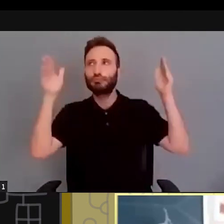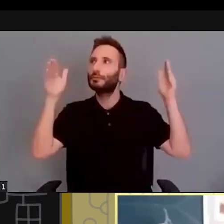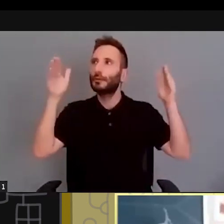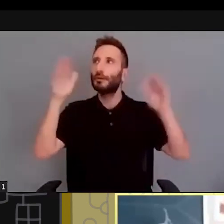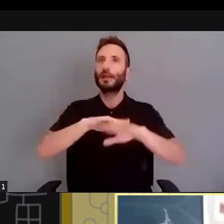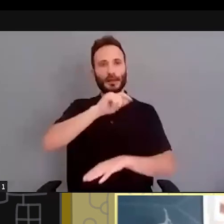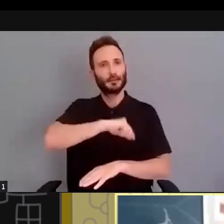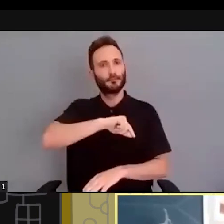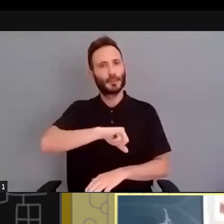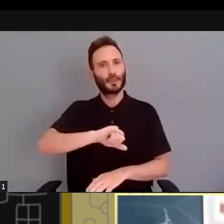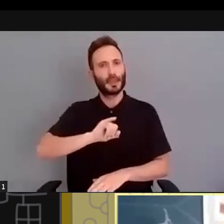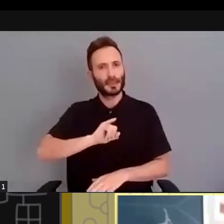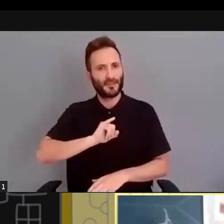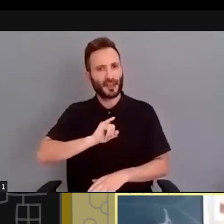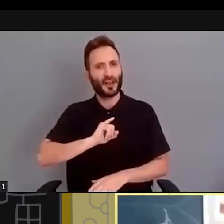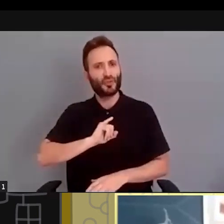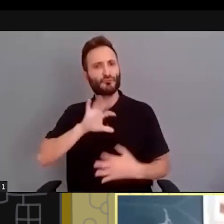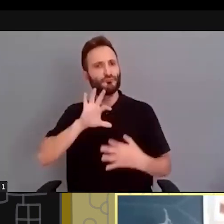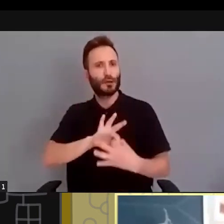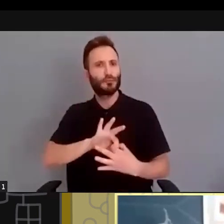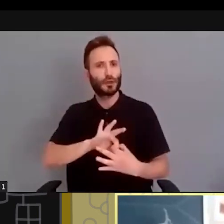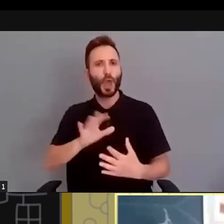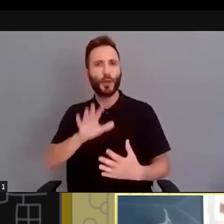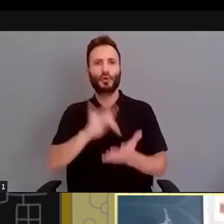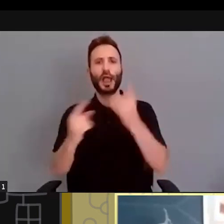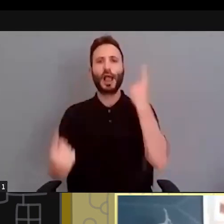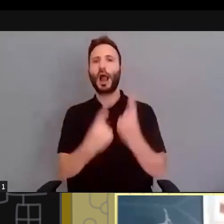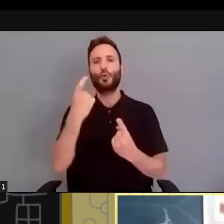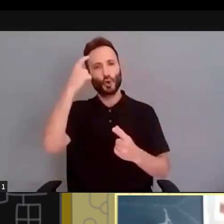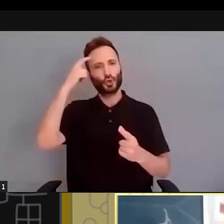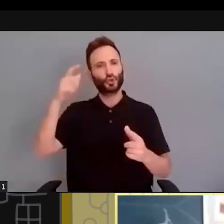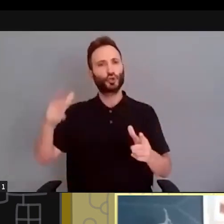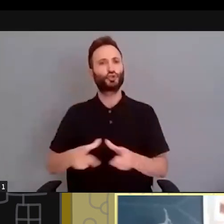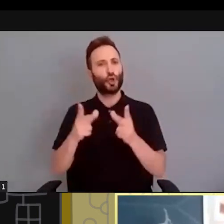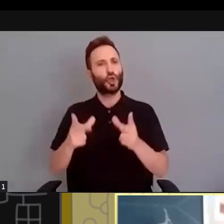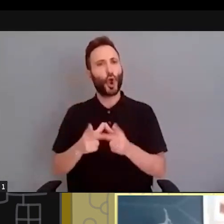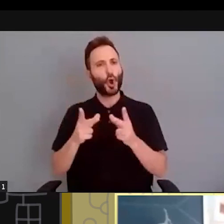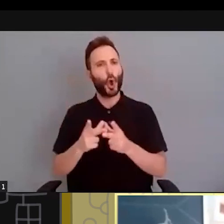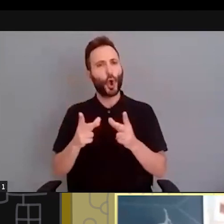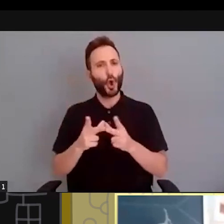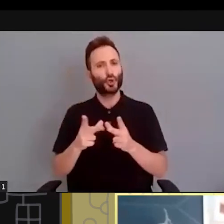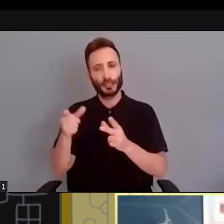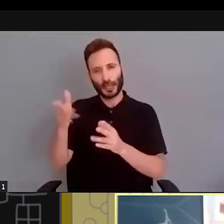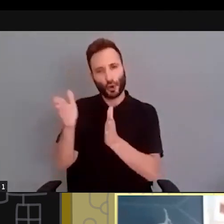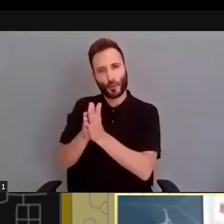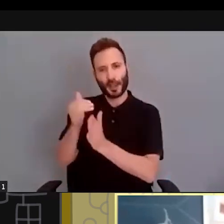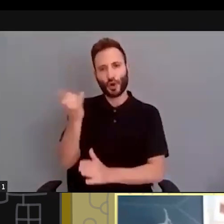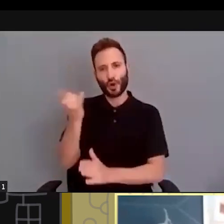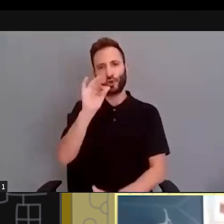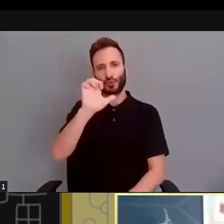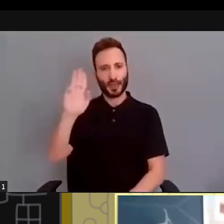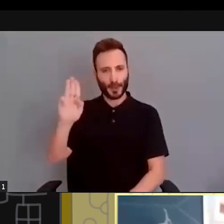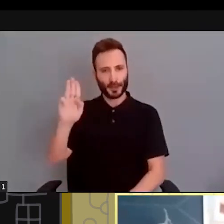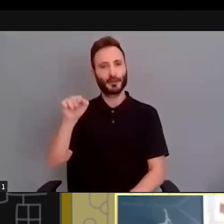muy interior, porque algunos sociólogos, aquí tenemos Josep, que es un compañero sociólogo, yo he estudiado geografía y